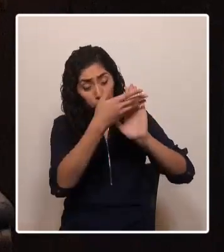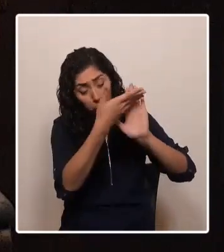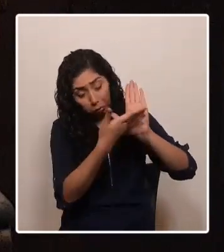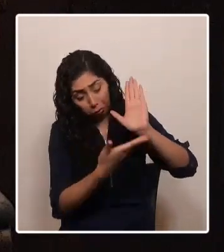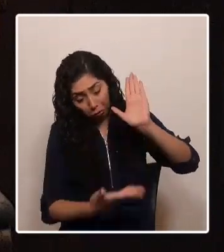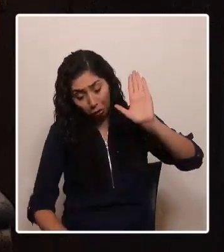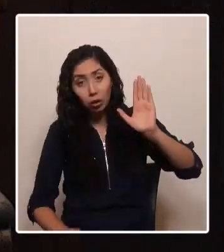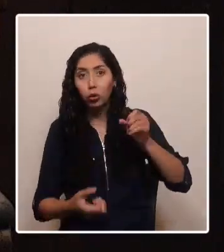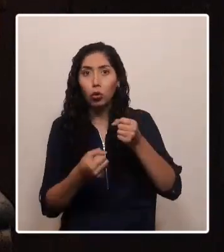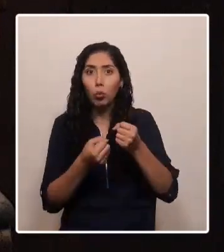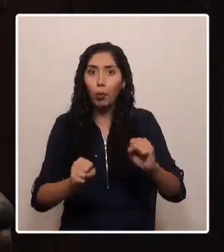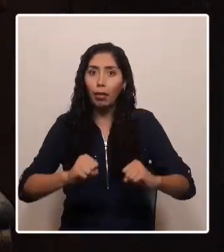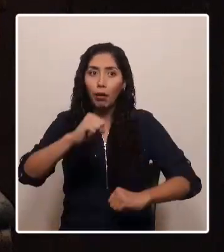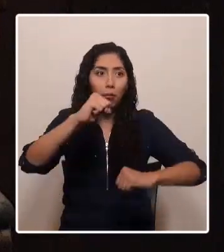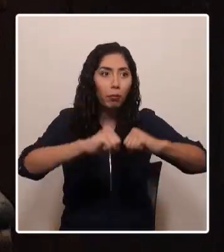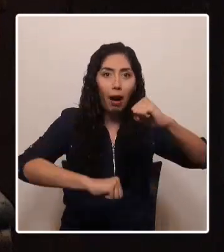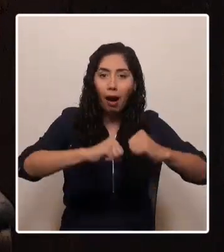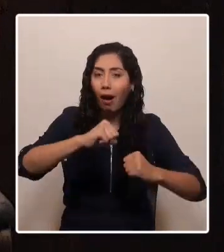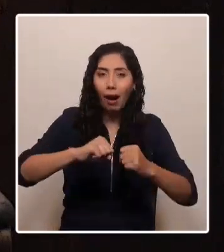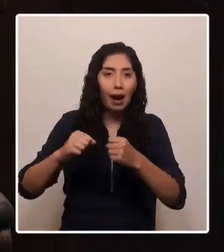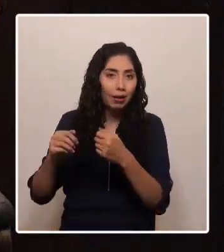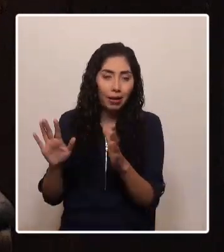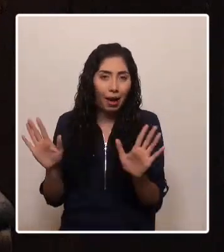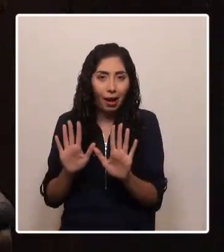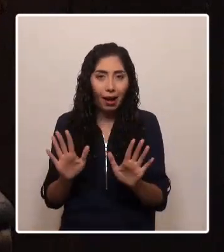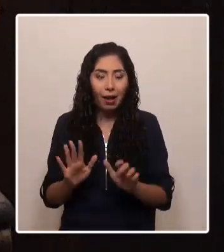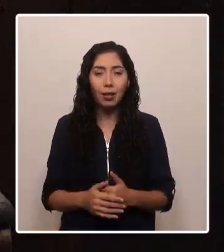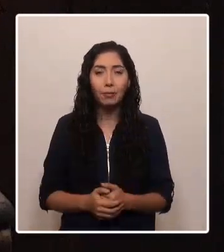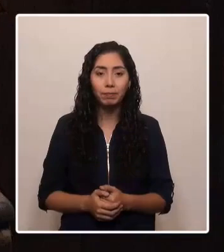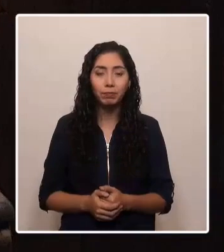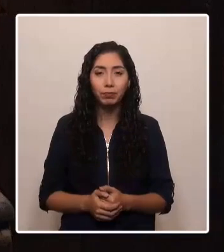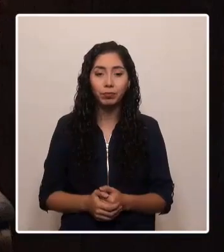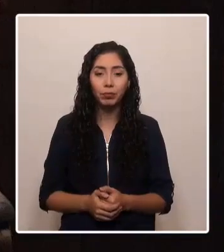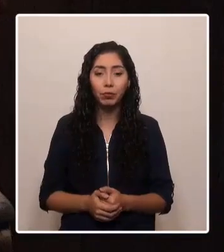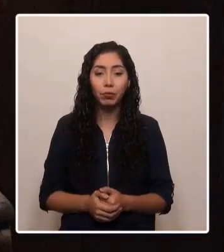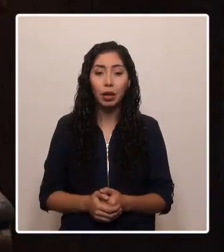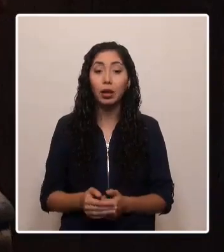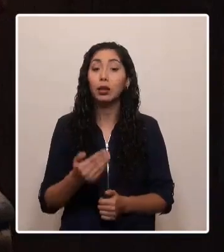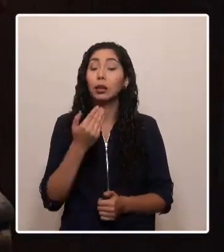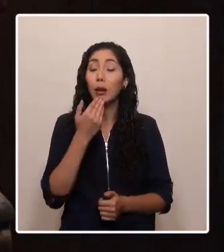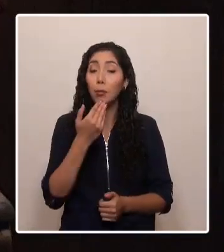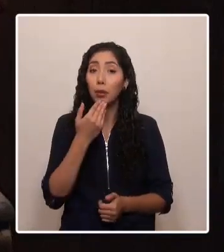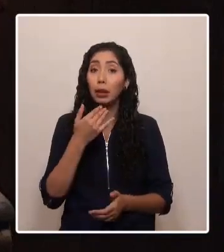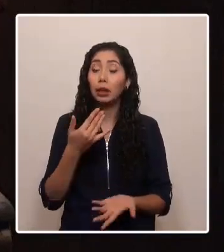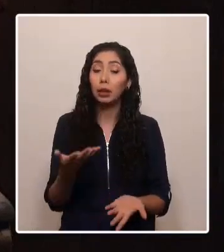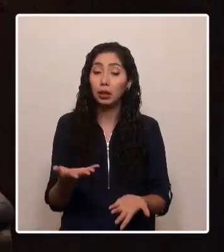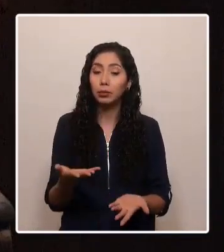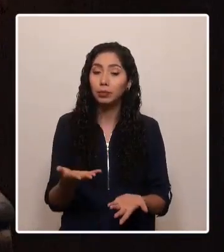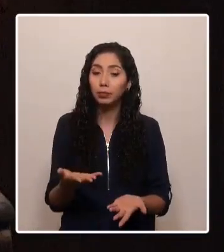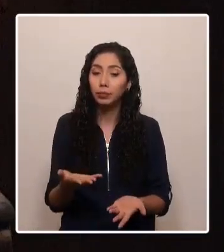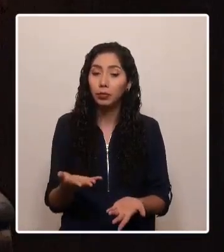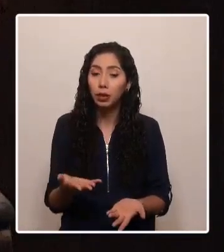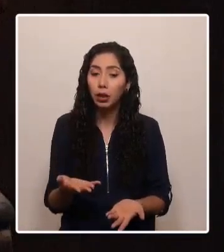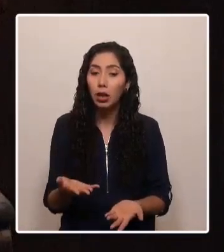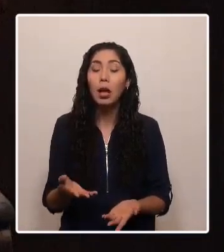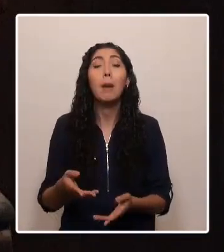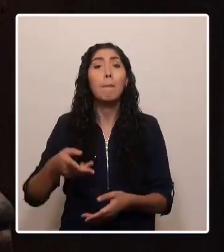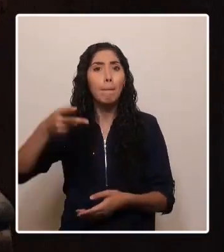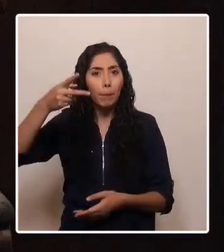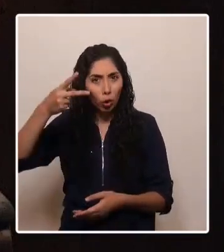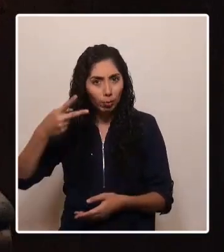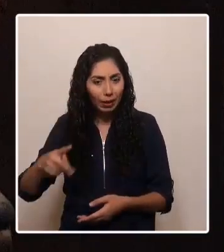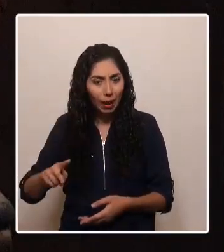buen porcentaje de Chile. Y en esta misma línea, la de limitar la propiedad, restringir el desarrollo de